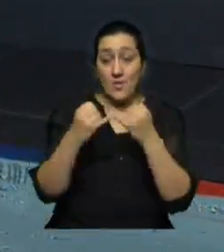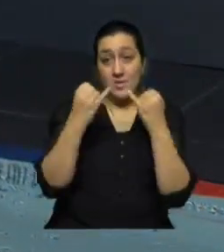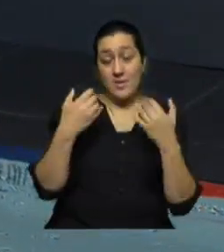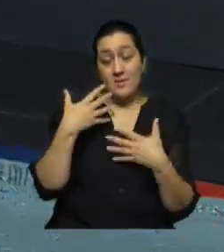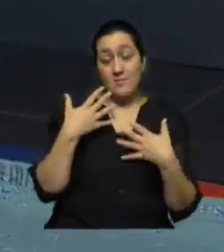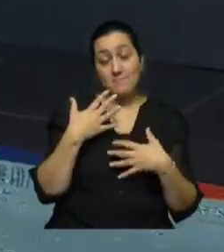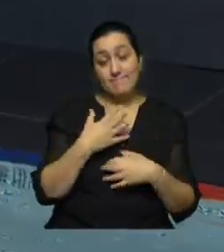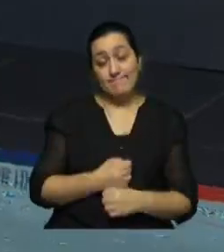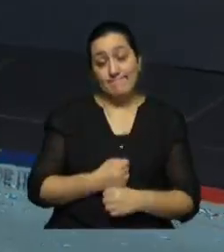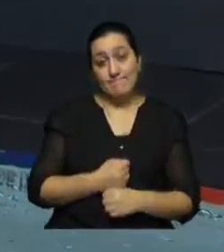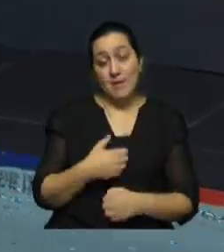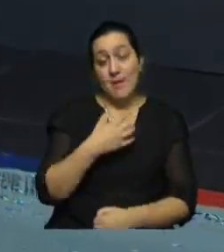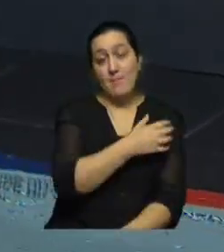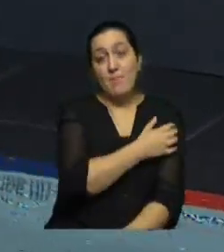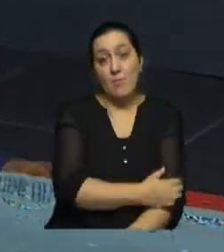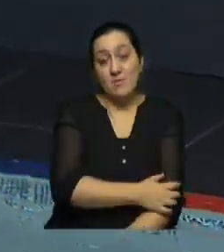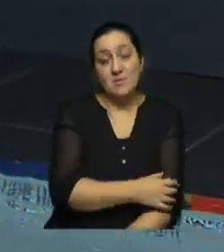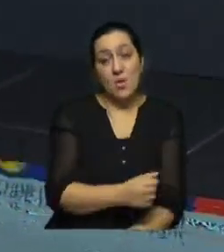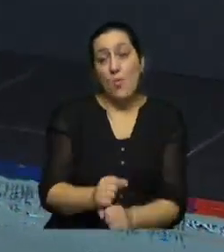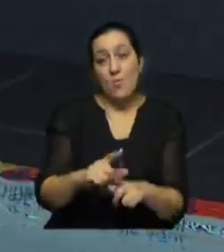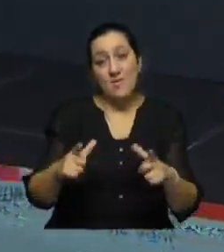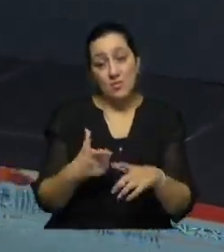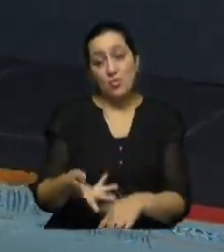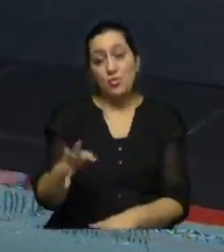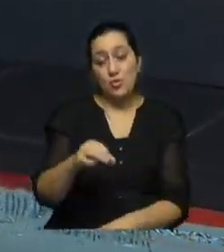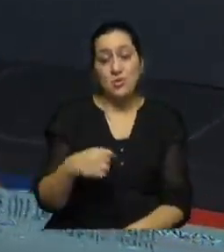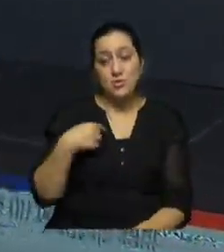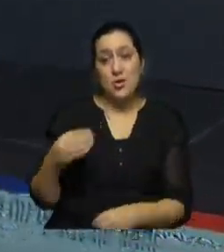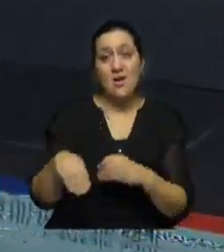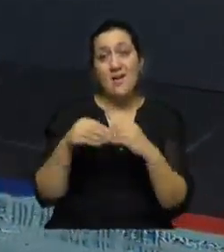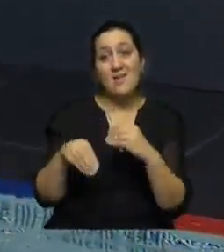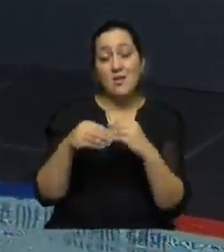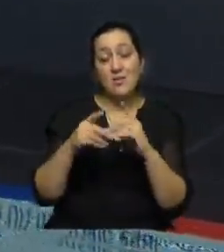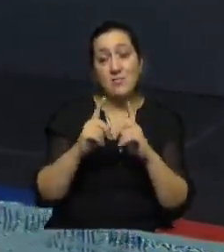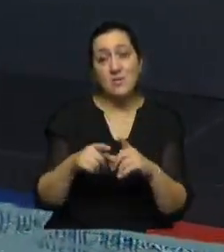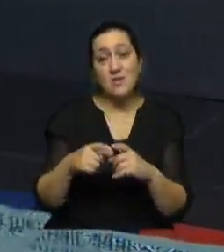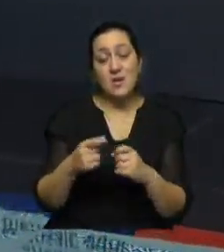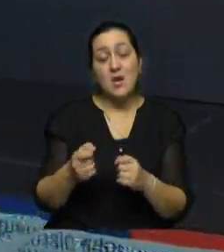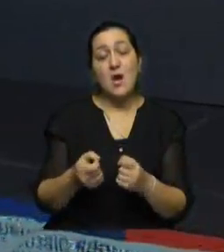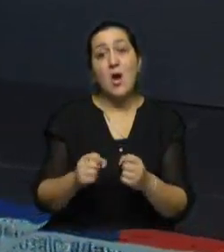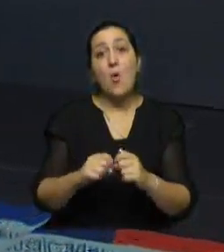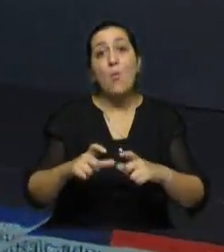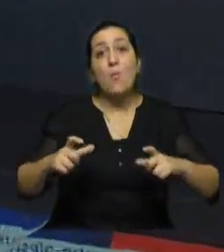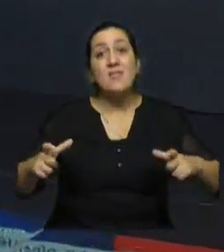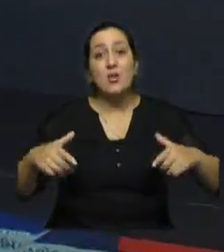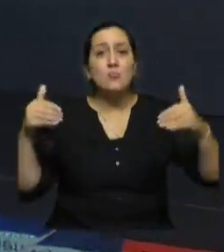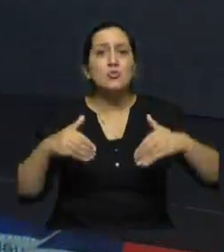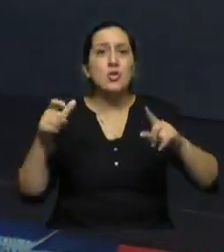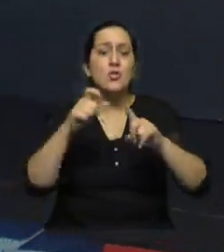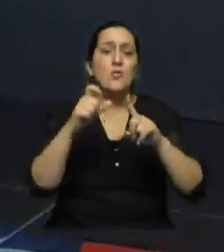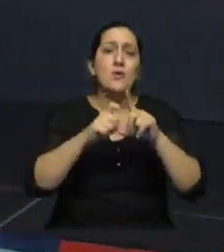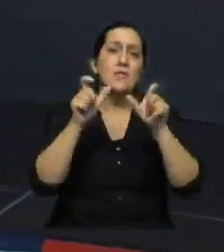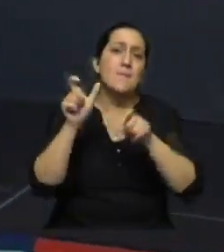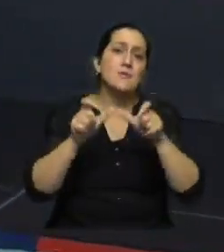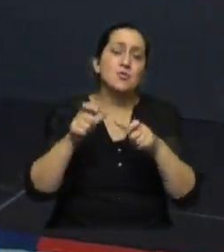mi país. La pobreza aumenta todos los días en todos los sentidos. Y yo le agrego, y aumentan los depósitos de millones y millones de dólares de los uruguayos